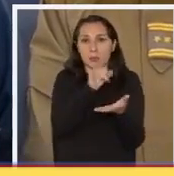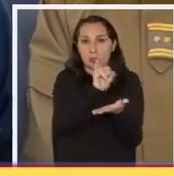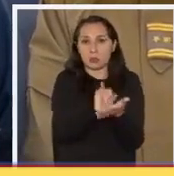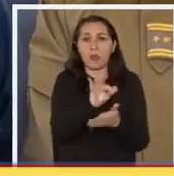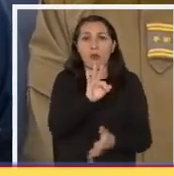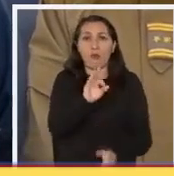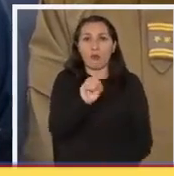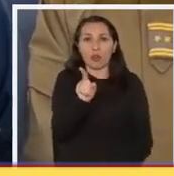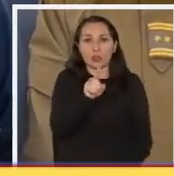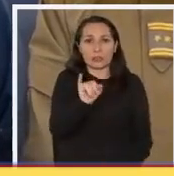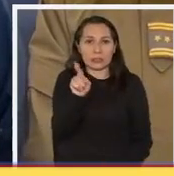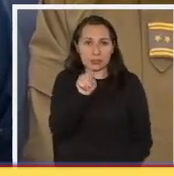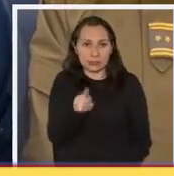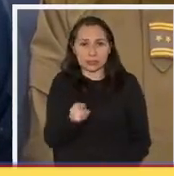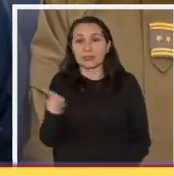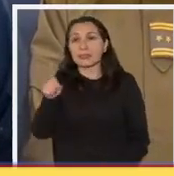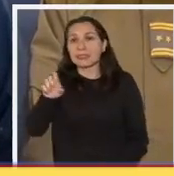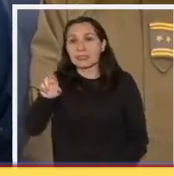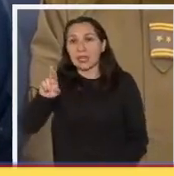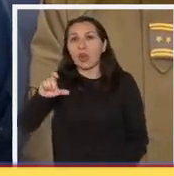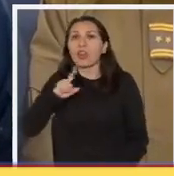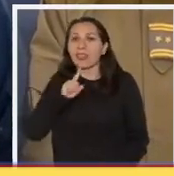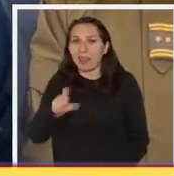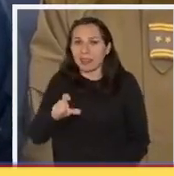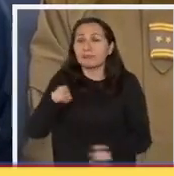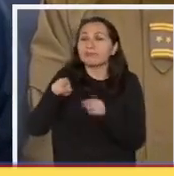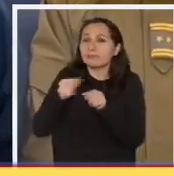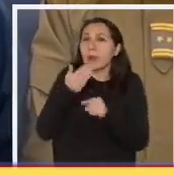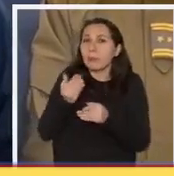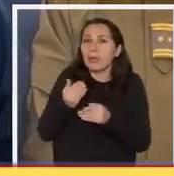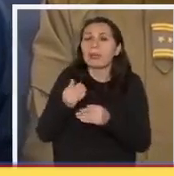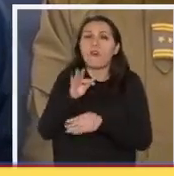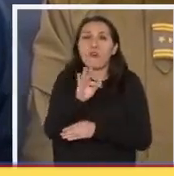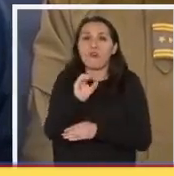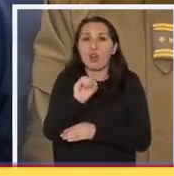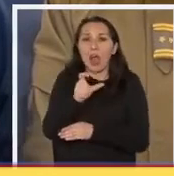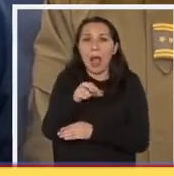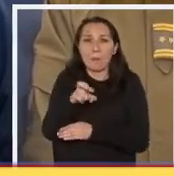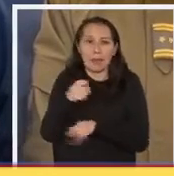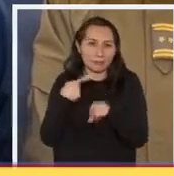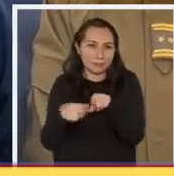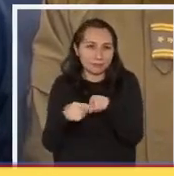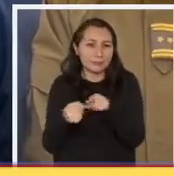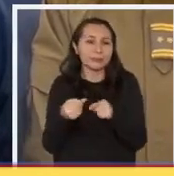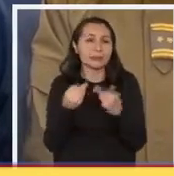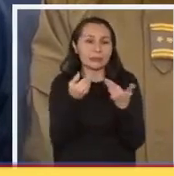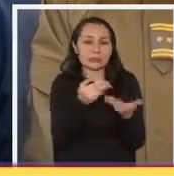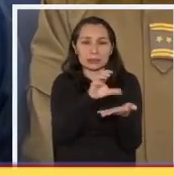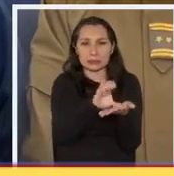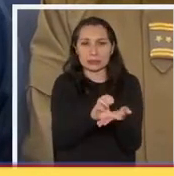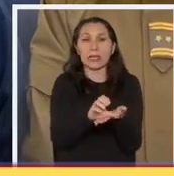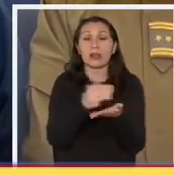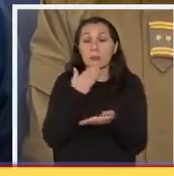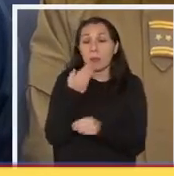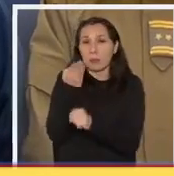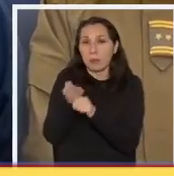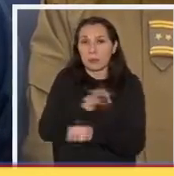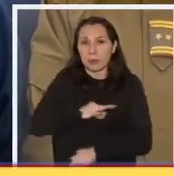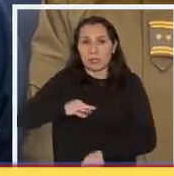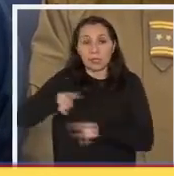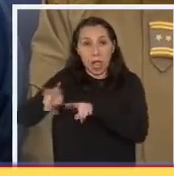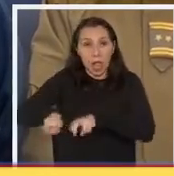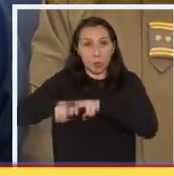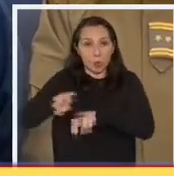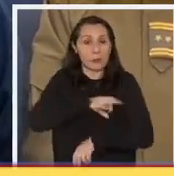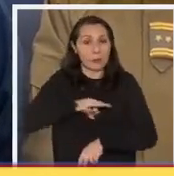el FOSIS, Cercotec, facilitar el tema de los FOGAPE también, y le he encargado al ministro de Agricultura y al ministro